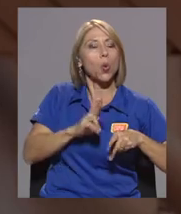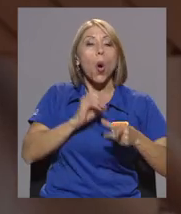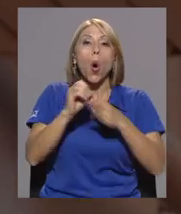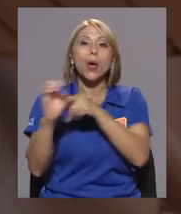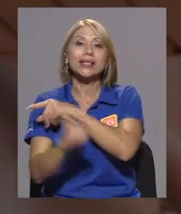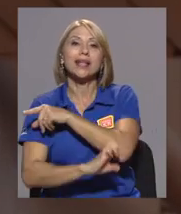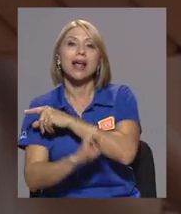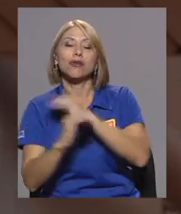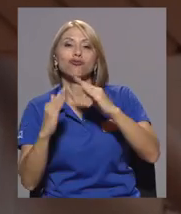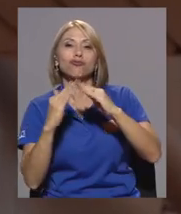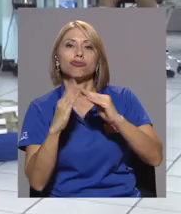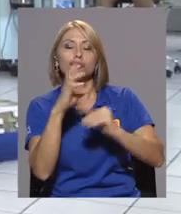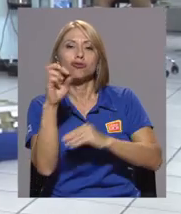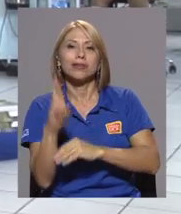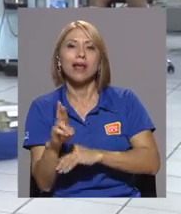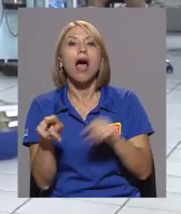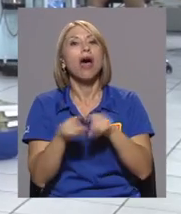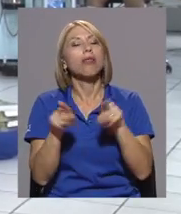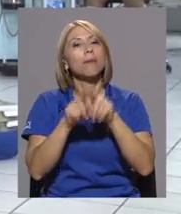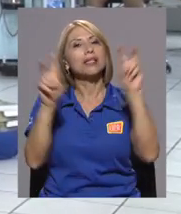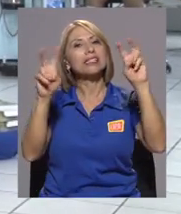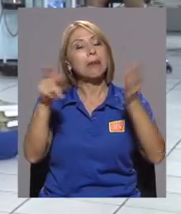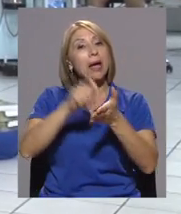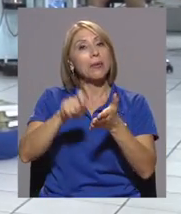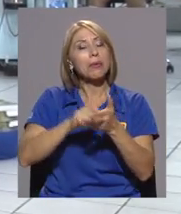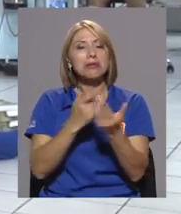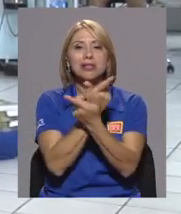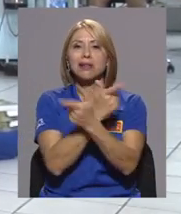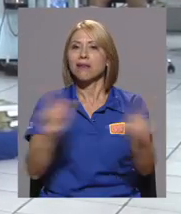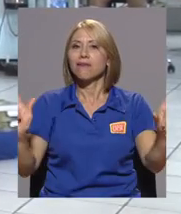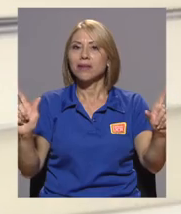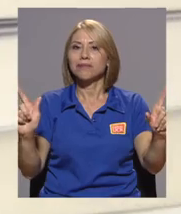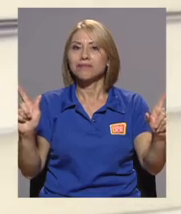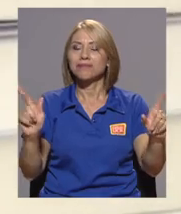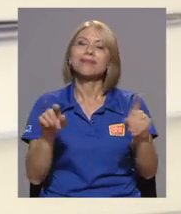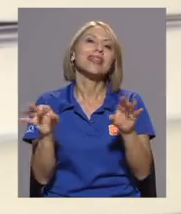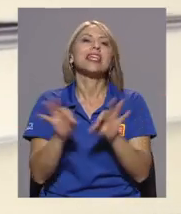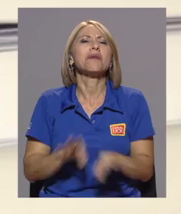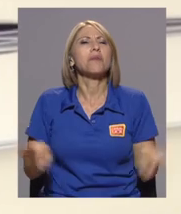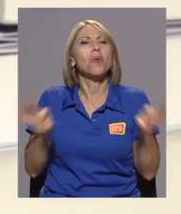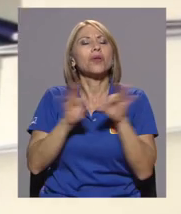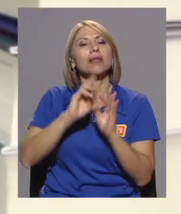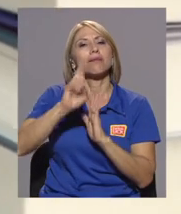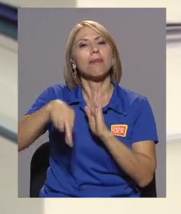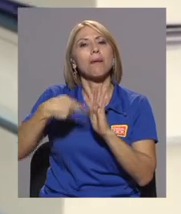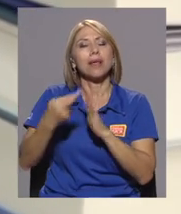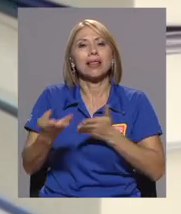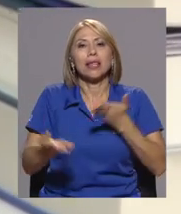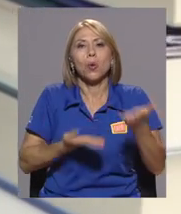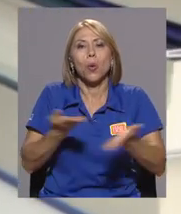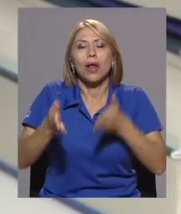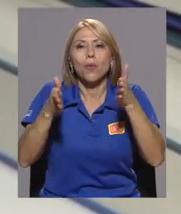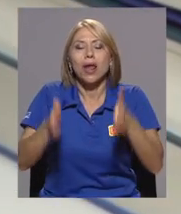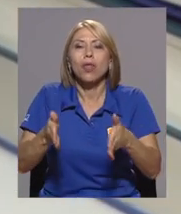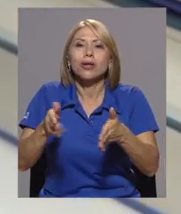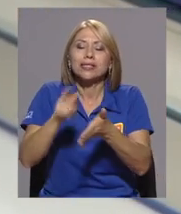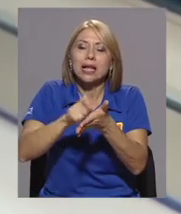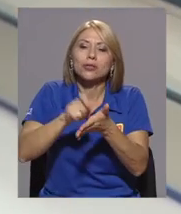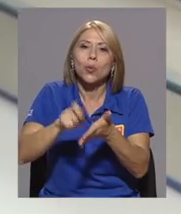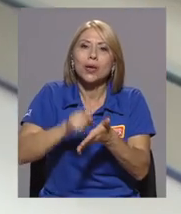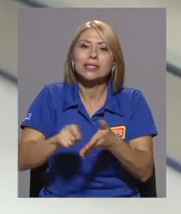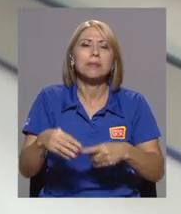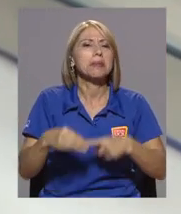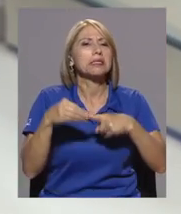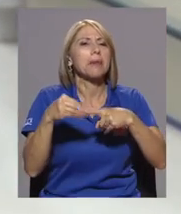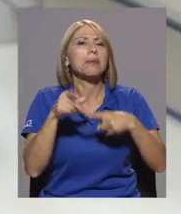extranjeros residentes en nuestro país. Además, es de tema libre. Algo importante destacar es el papel de los colaboradores en las obras,